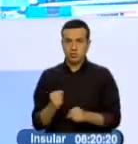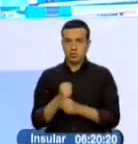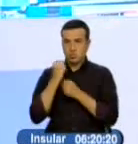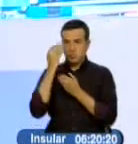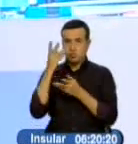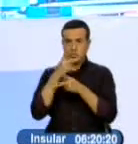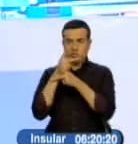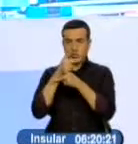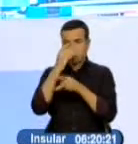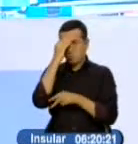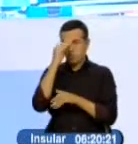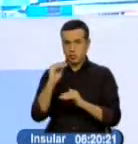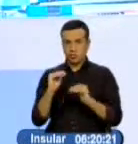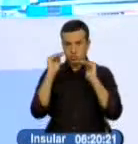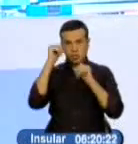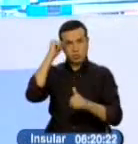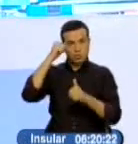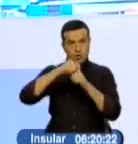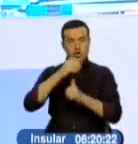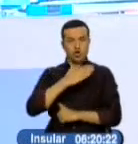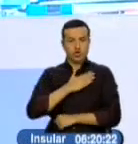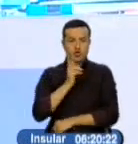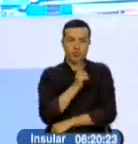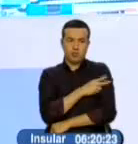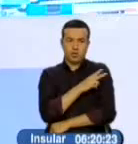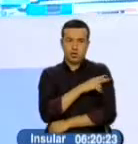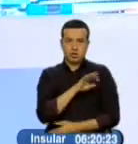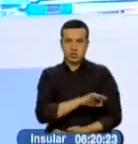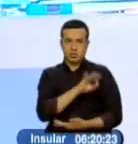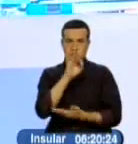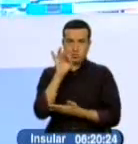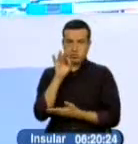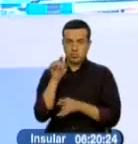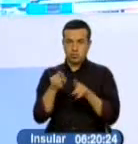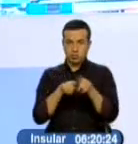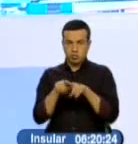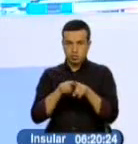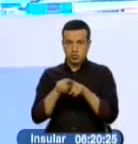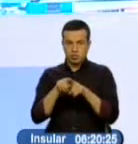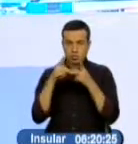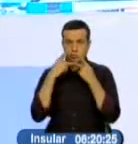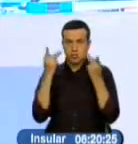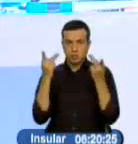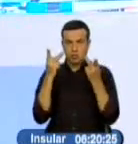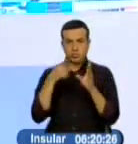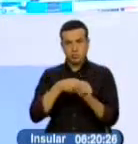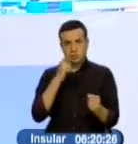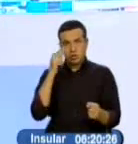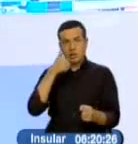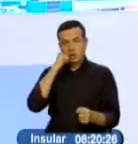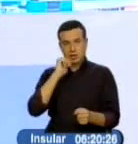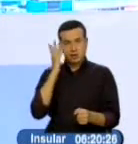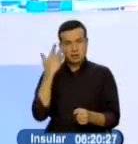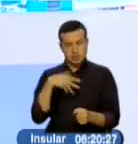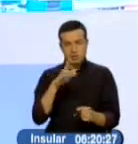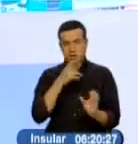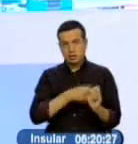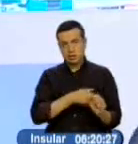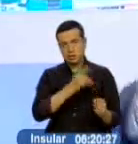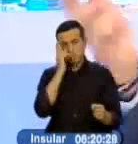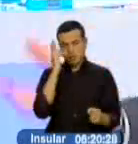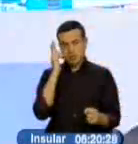Superior, recuerda que yo fui vocal electo por un concurso público y tuve que renunciar, ayer era